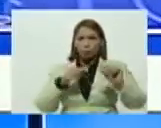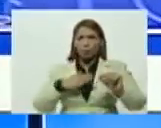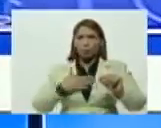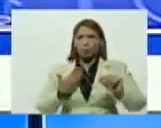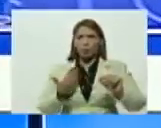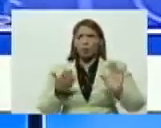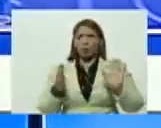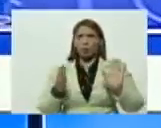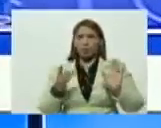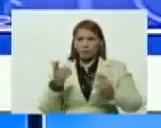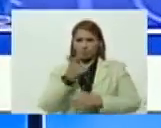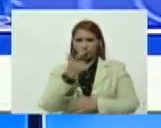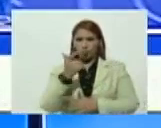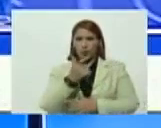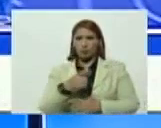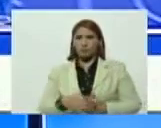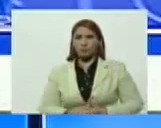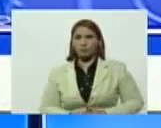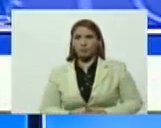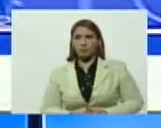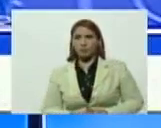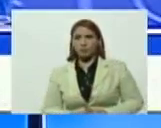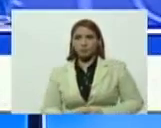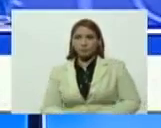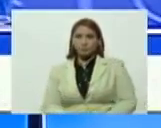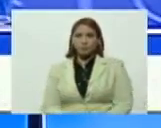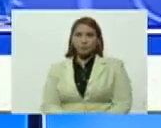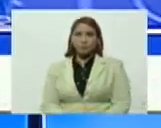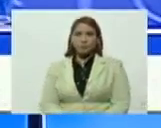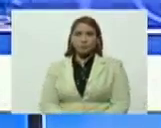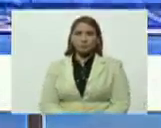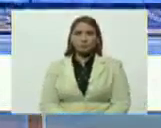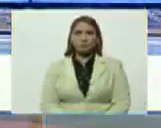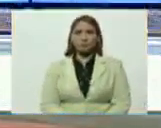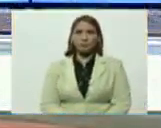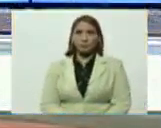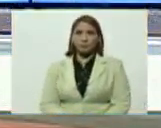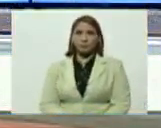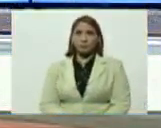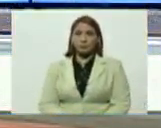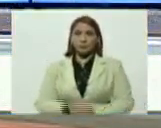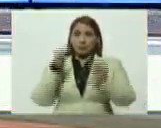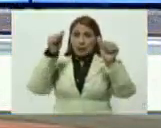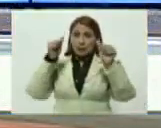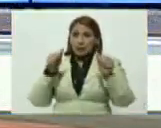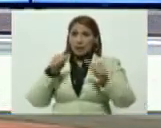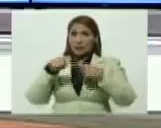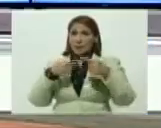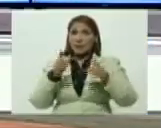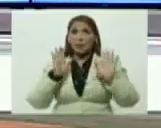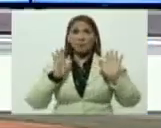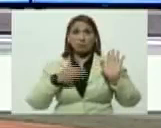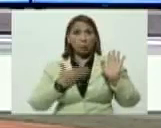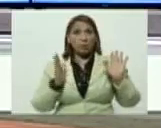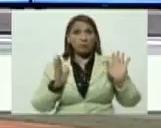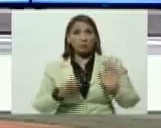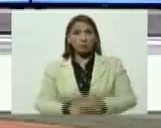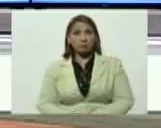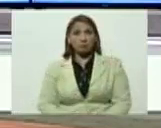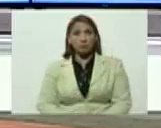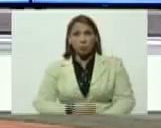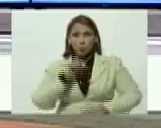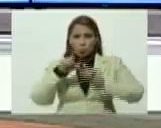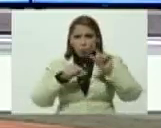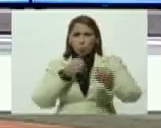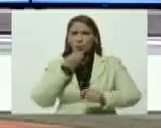tu... ¿Cómo se llama? En tu cartelera mañana. ¿Ah? Un Twitter bien